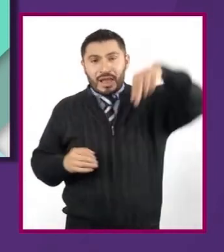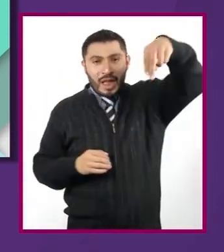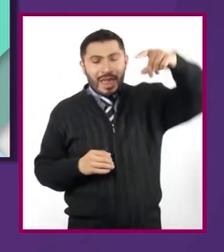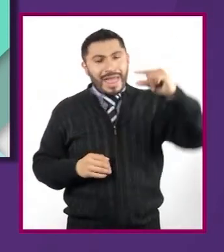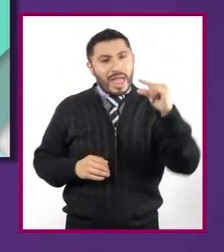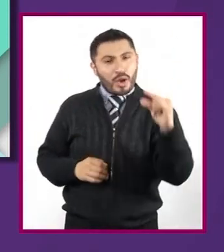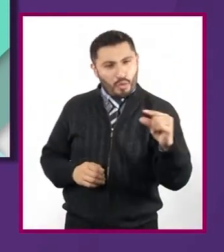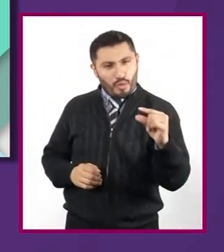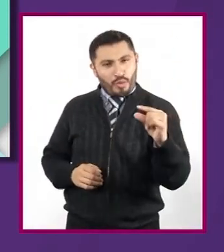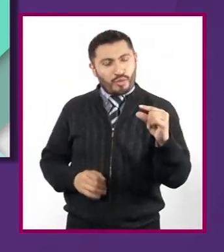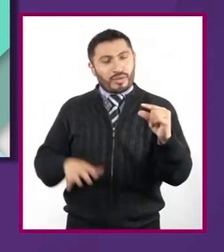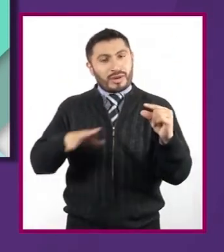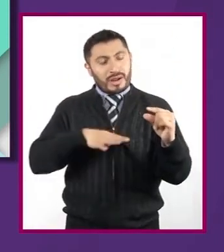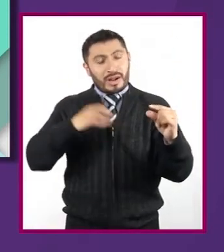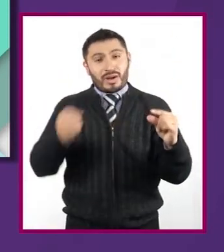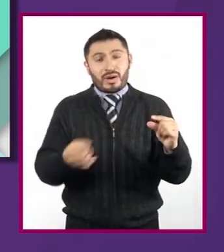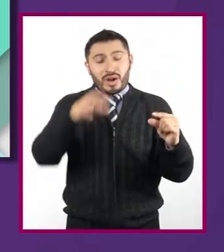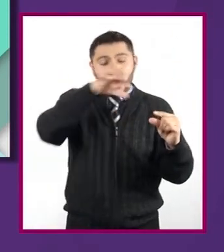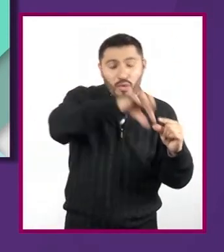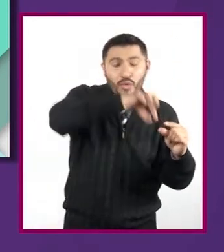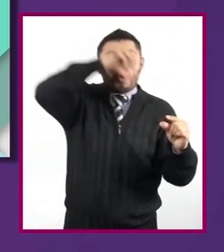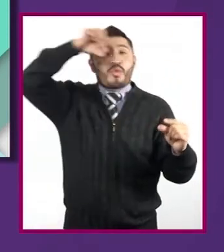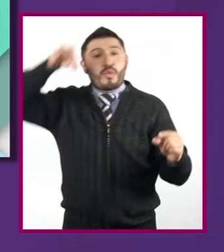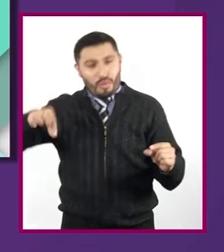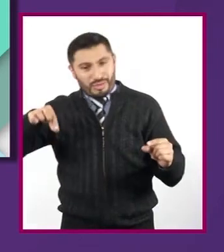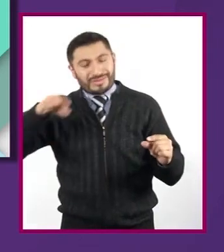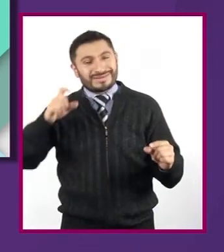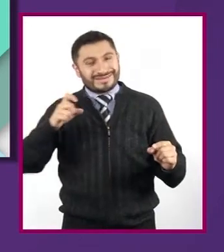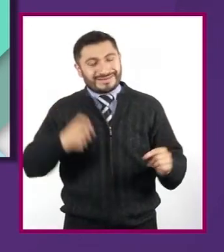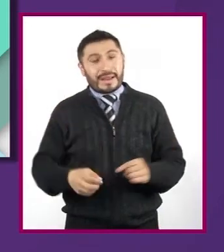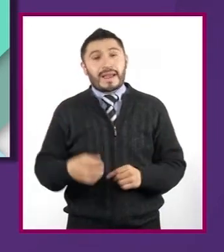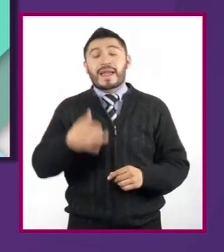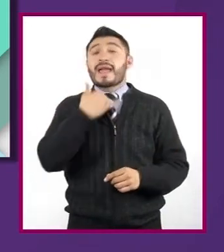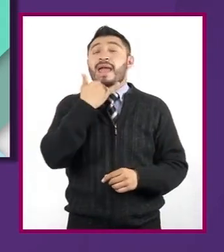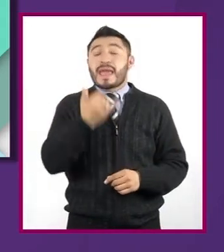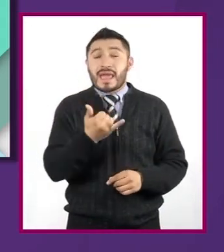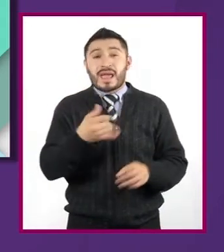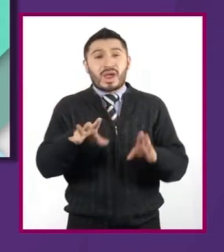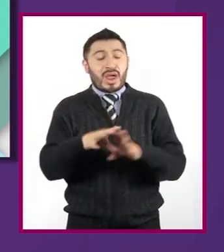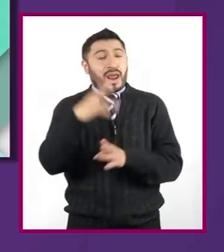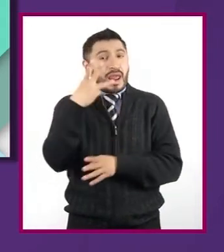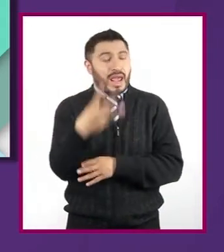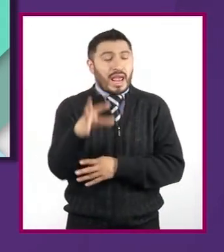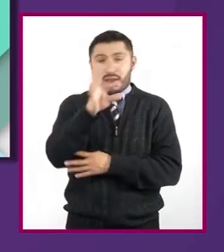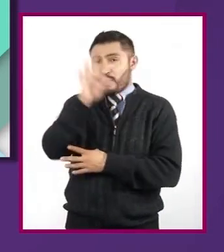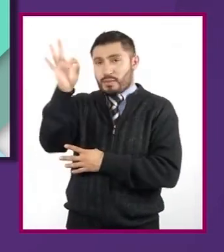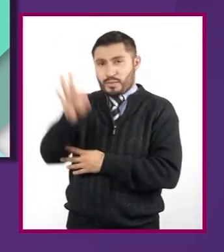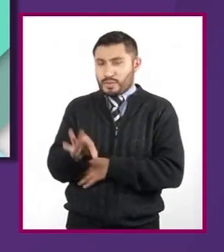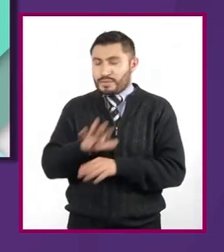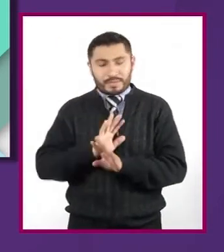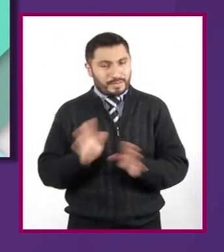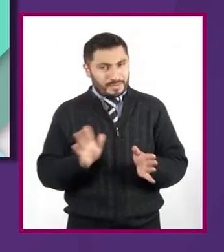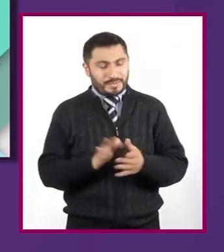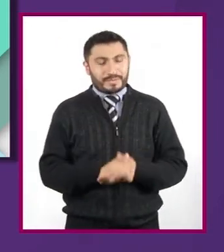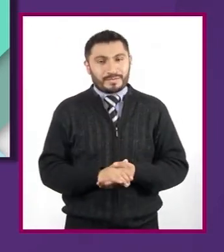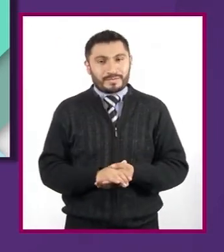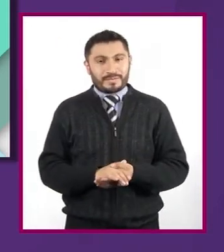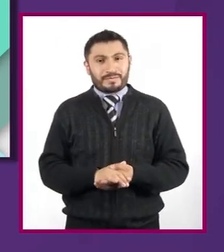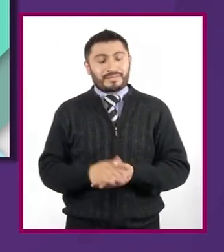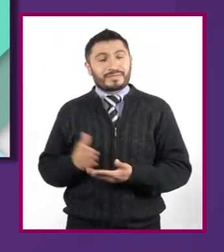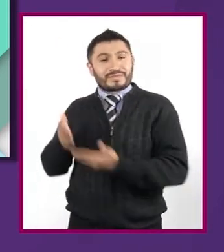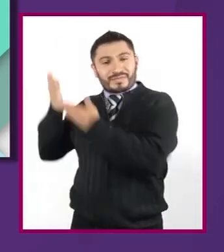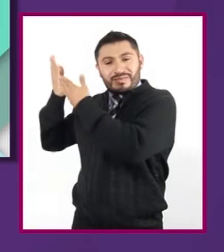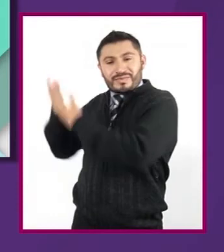minúscula es el tamaño de la muestra, con un margen de error del 3%. En la